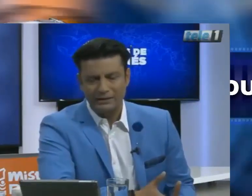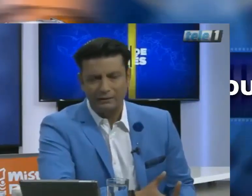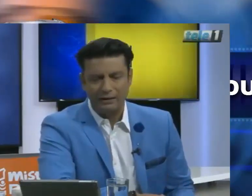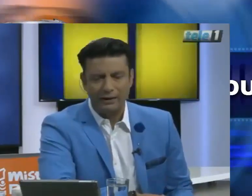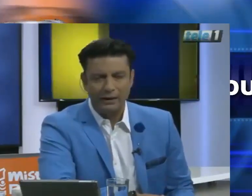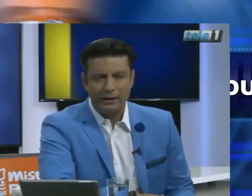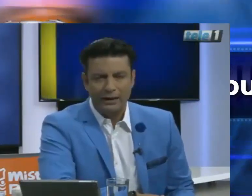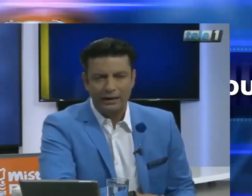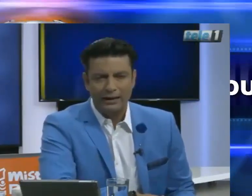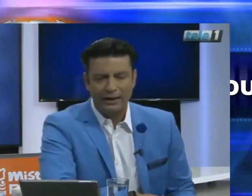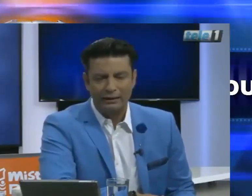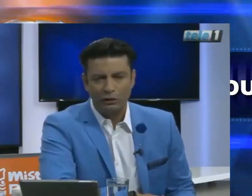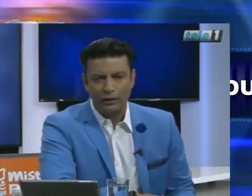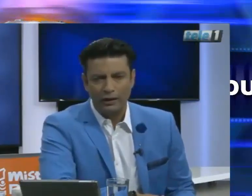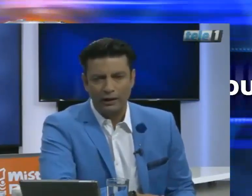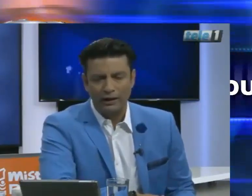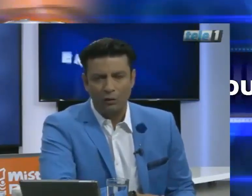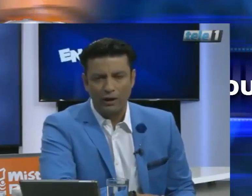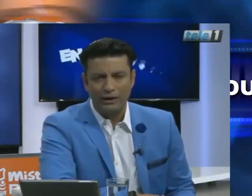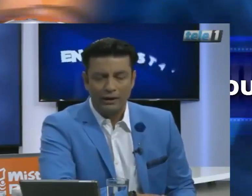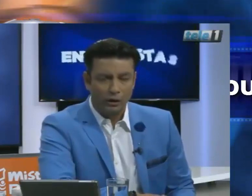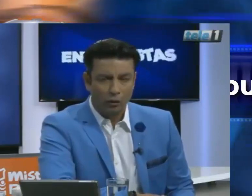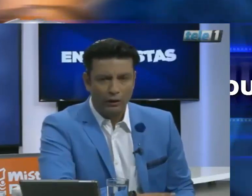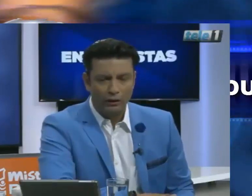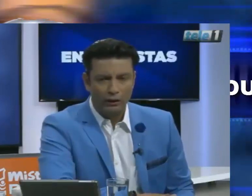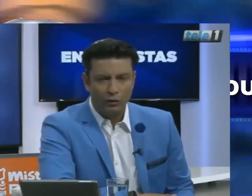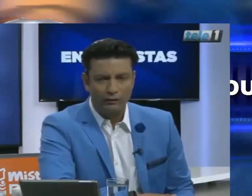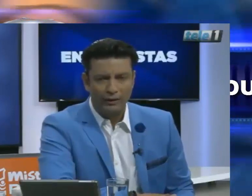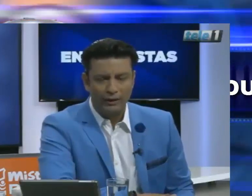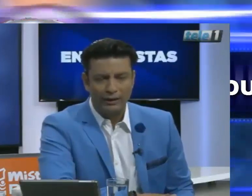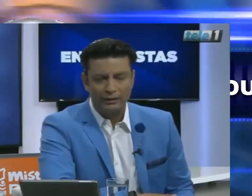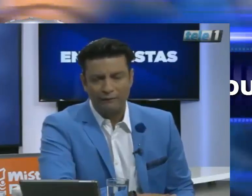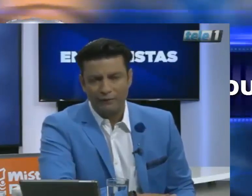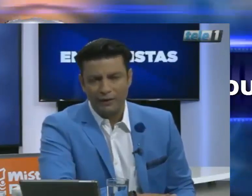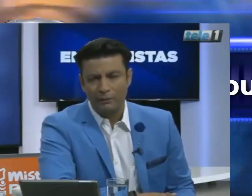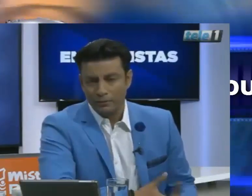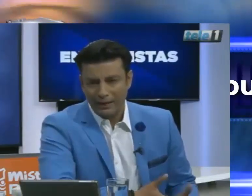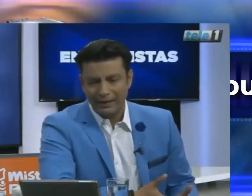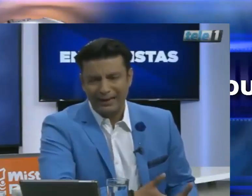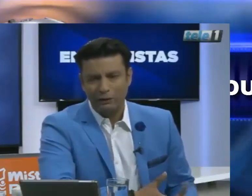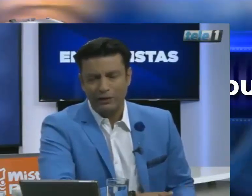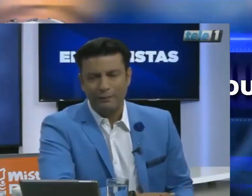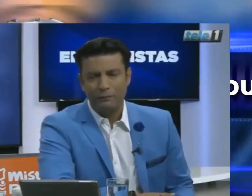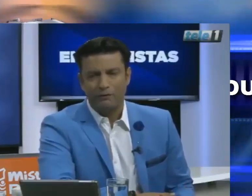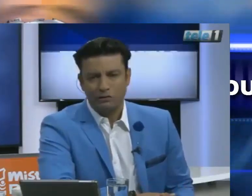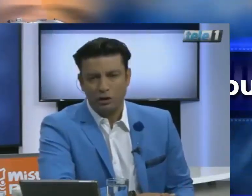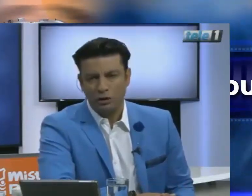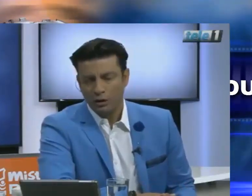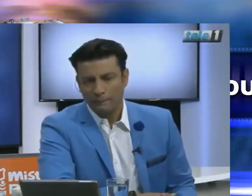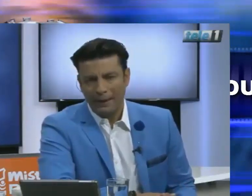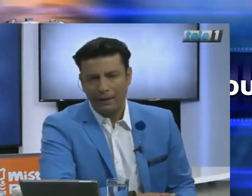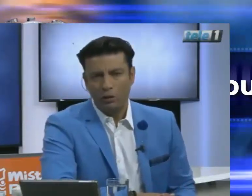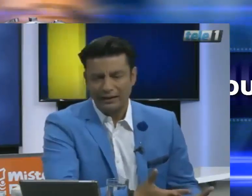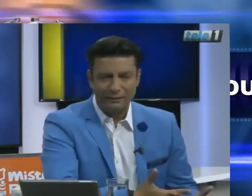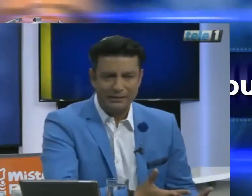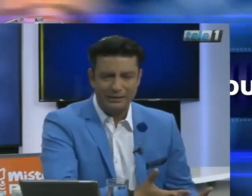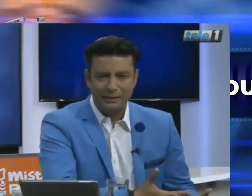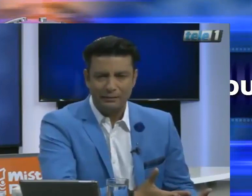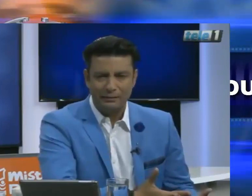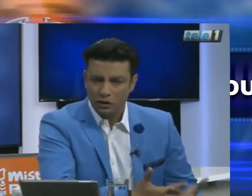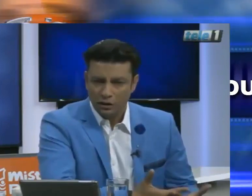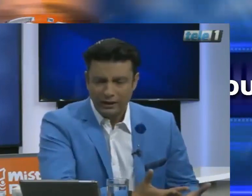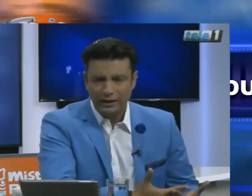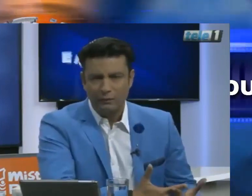cual aseveraba el grado en el cual, luego del 9 de febrero, el grado de aprobación bajo. ¿Qué